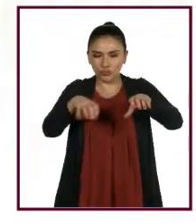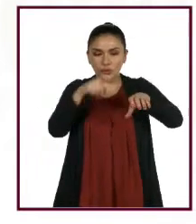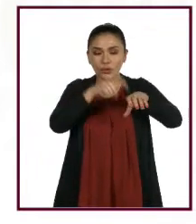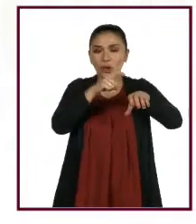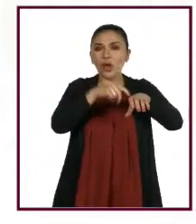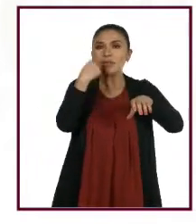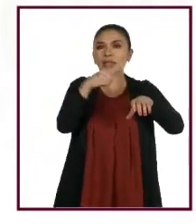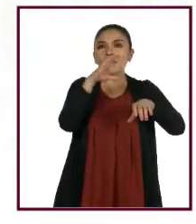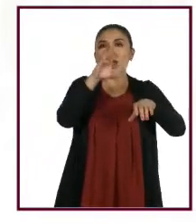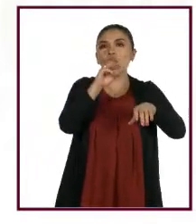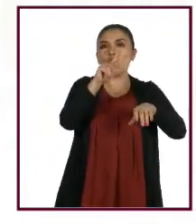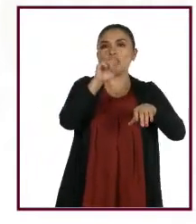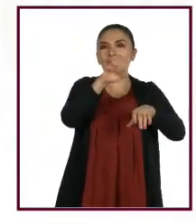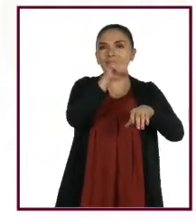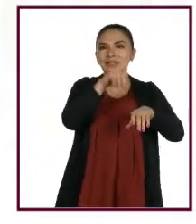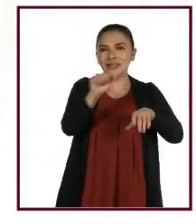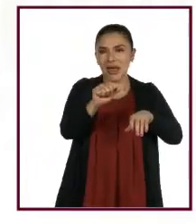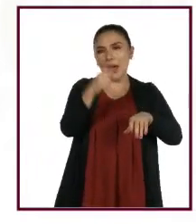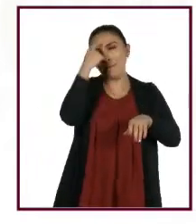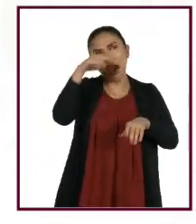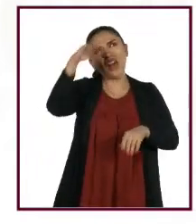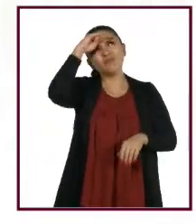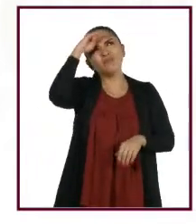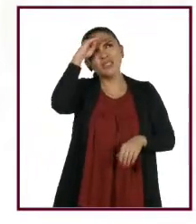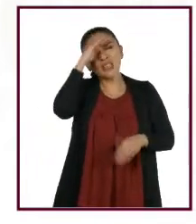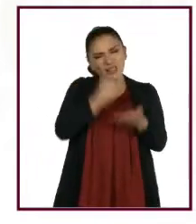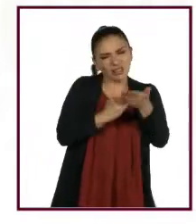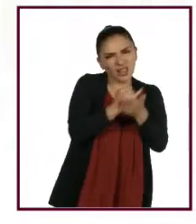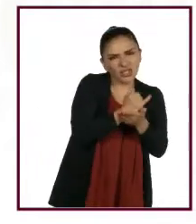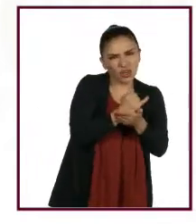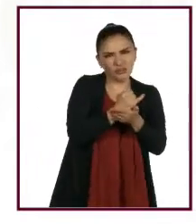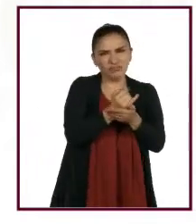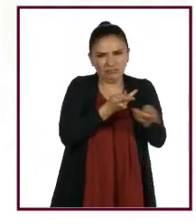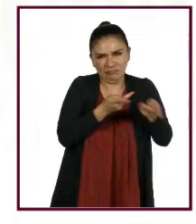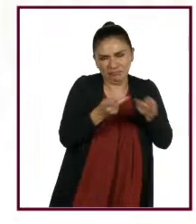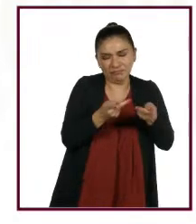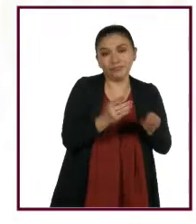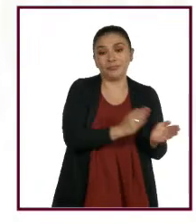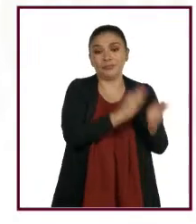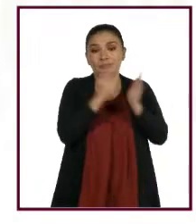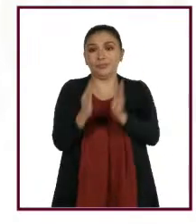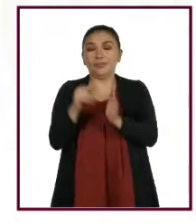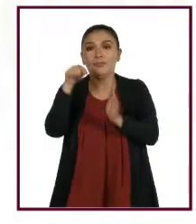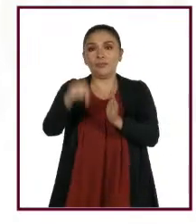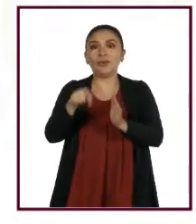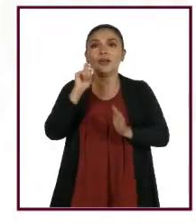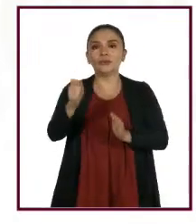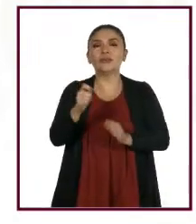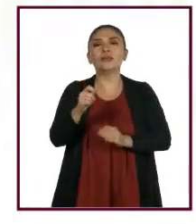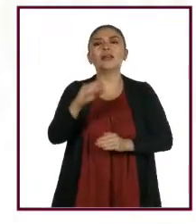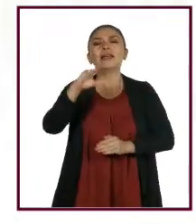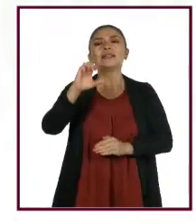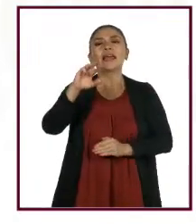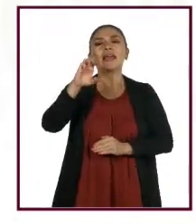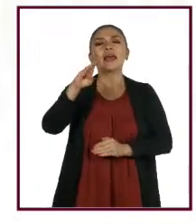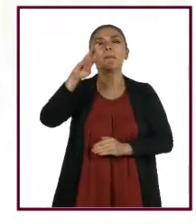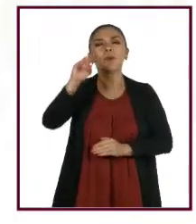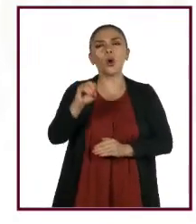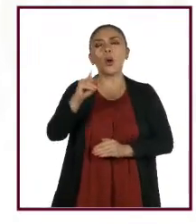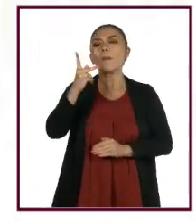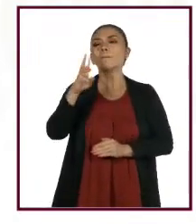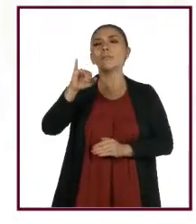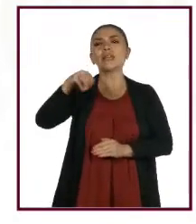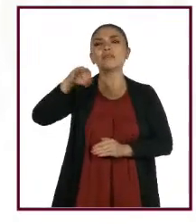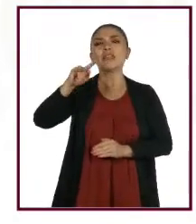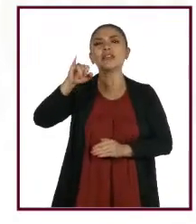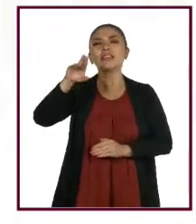la corteza, que es donde se toman las decisiones, y la parte del cerebro primitivo, que está más